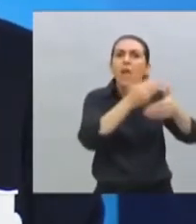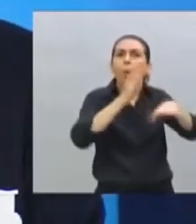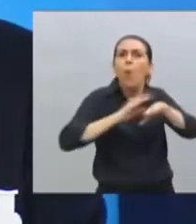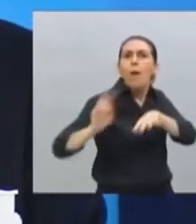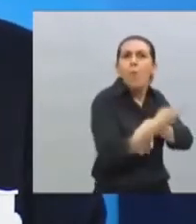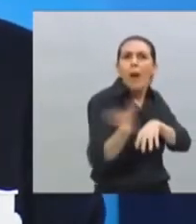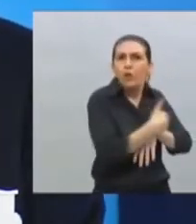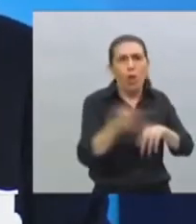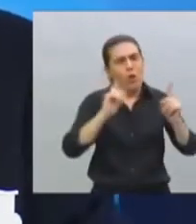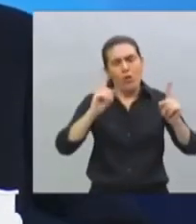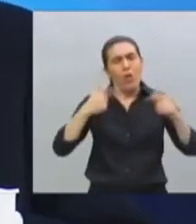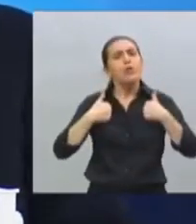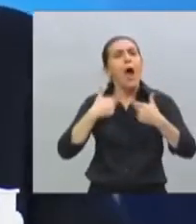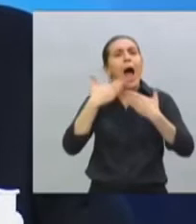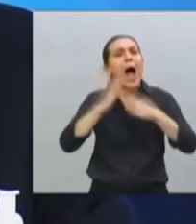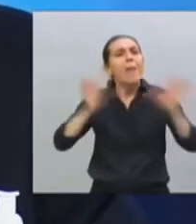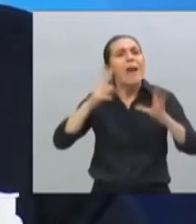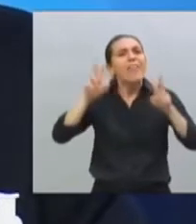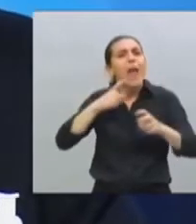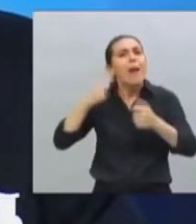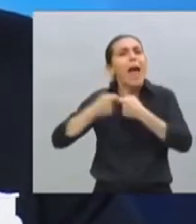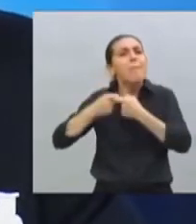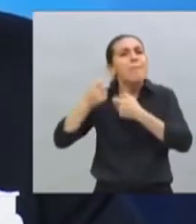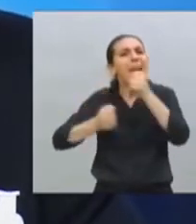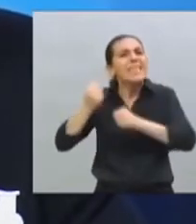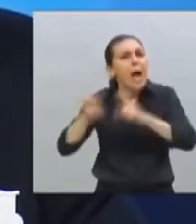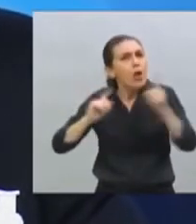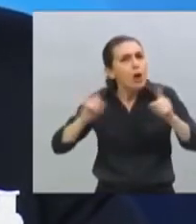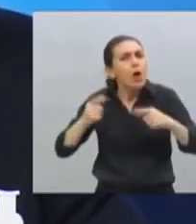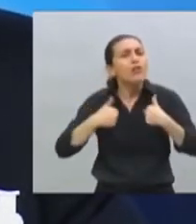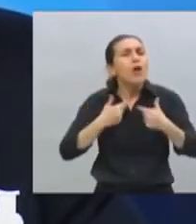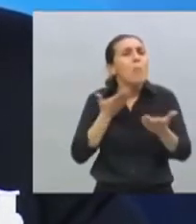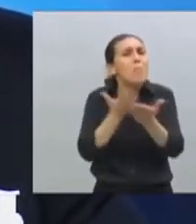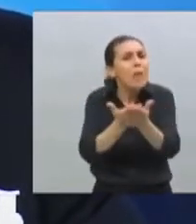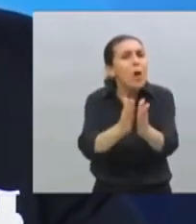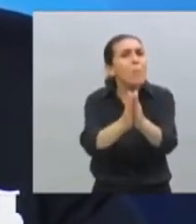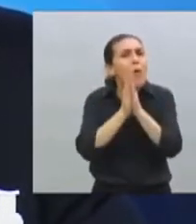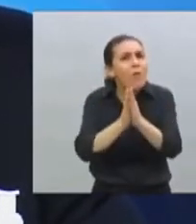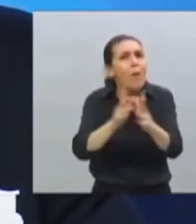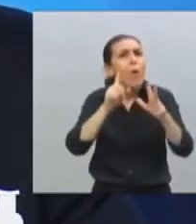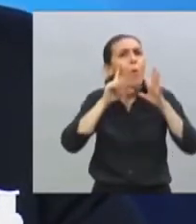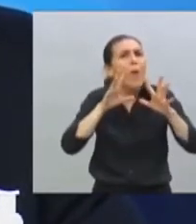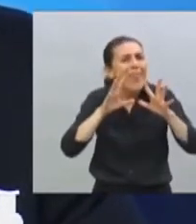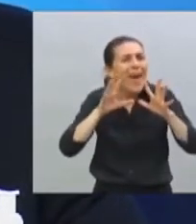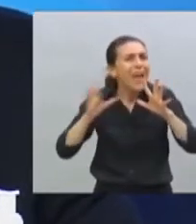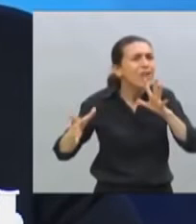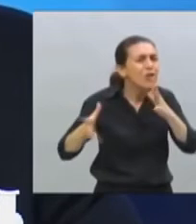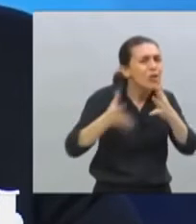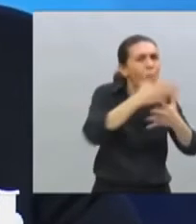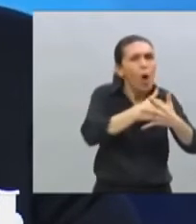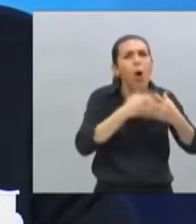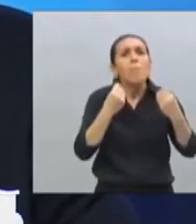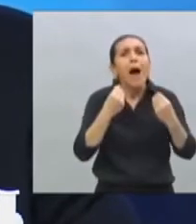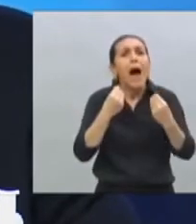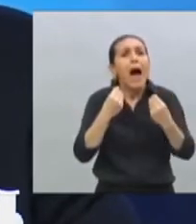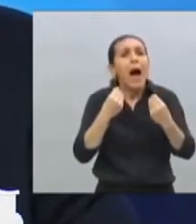de Cipolletti, que trabajan en Neuquén y al revés. Claro. Entonces, en esos lugares así limítrofes, se tiene que articular regionalmente